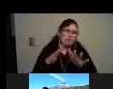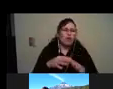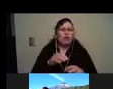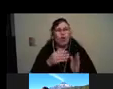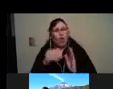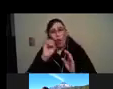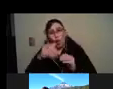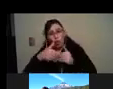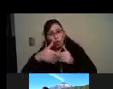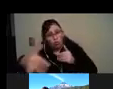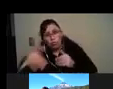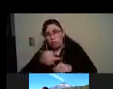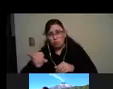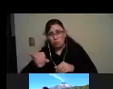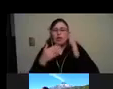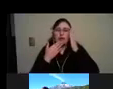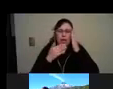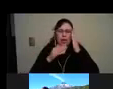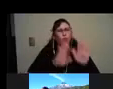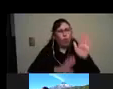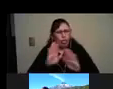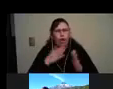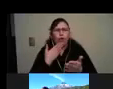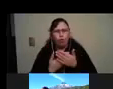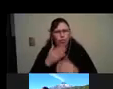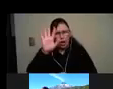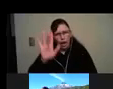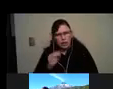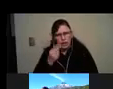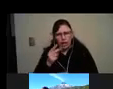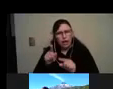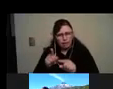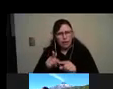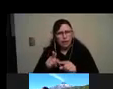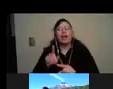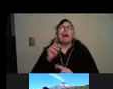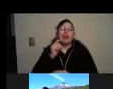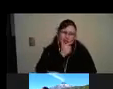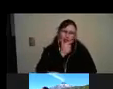ver algunas de estas características en este tipo de población, en la población infantil.